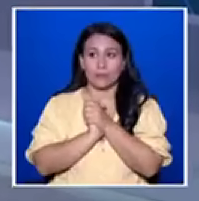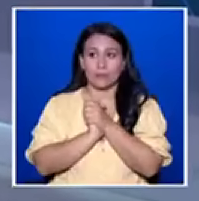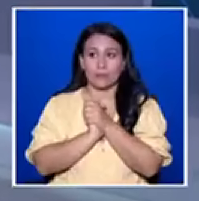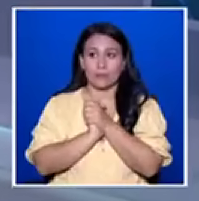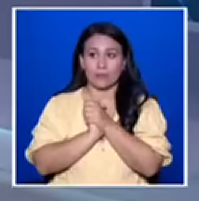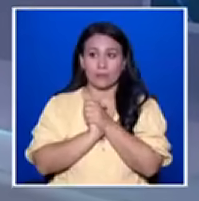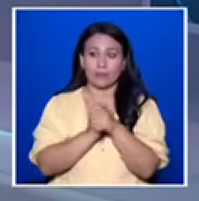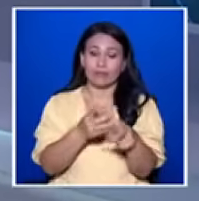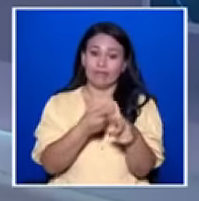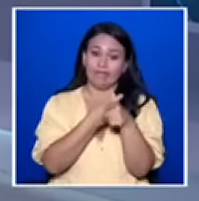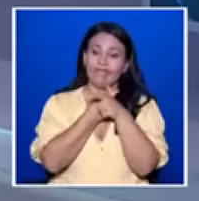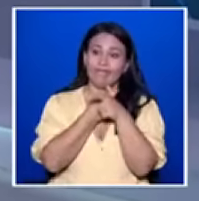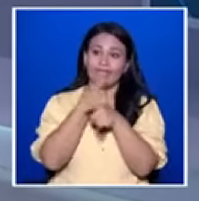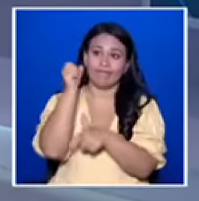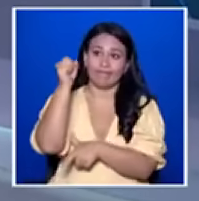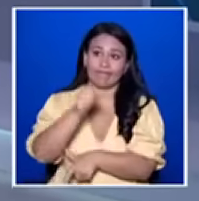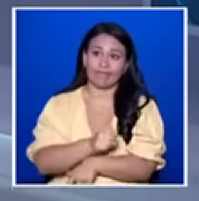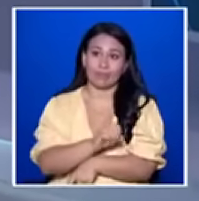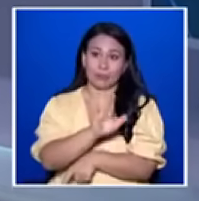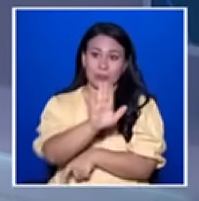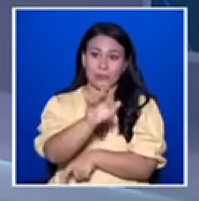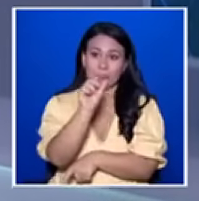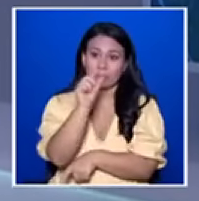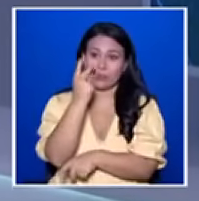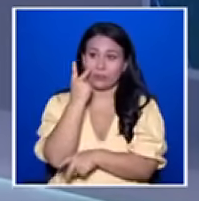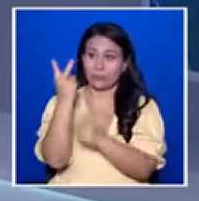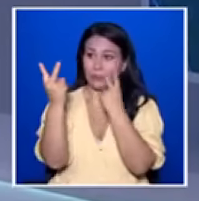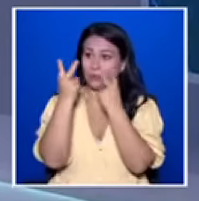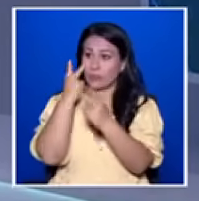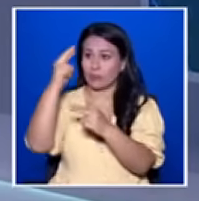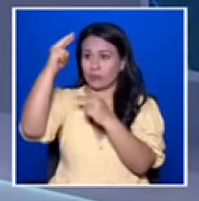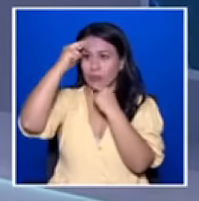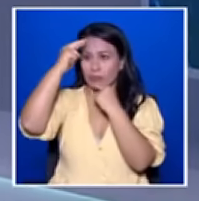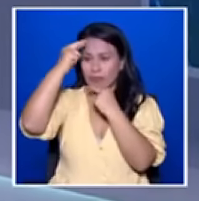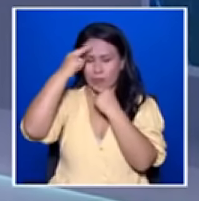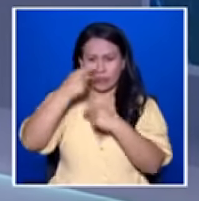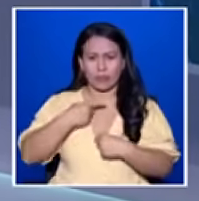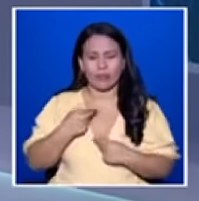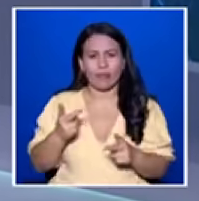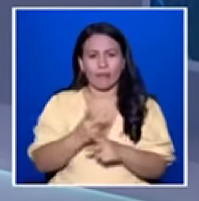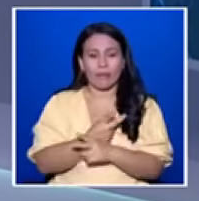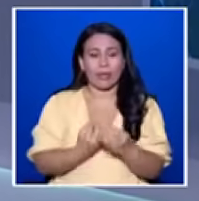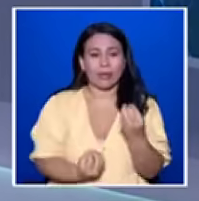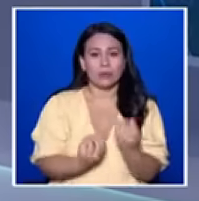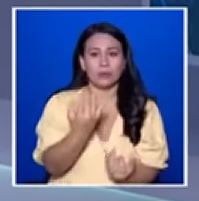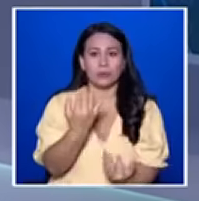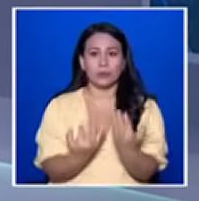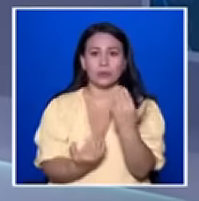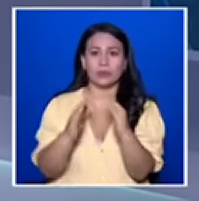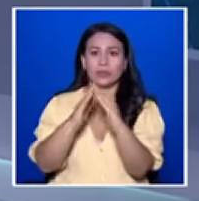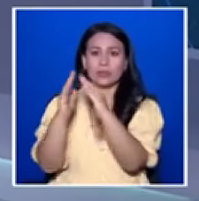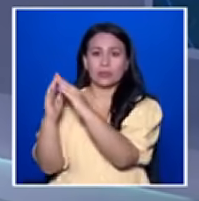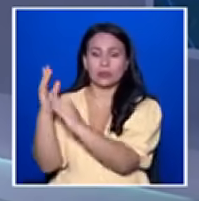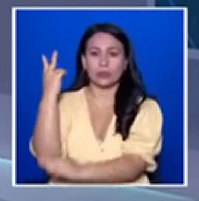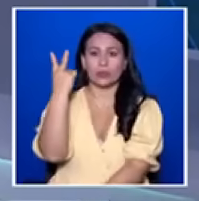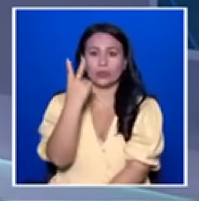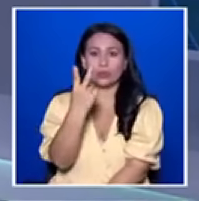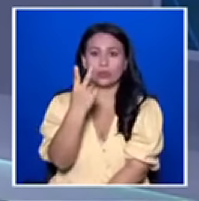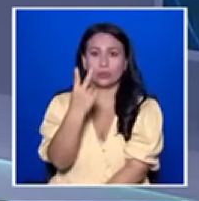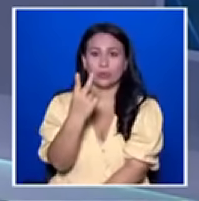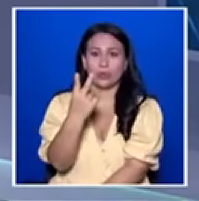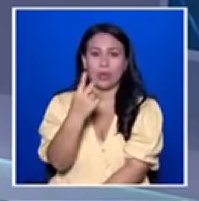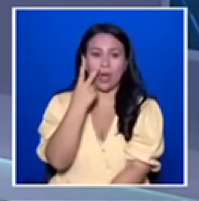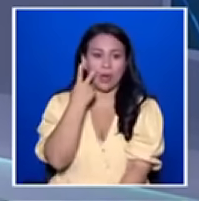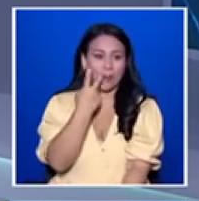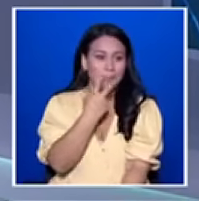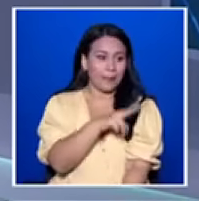Son urgentes, sí. Y miren esta noticia realmente trágica. Un incendio consumió dos viviendas abandonadas en la cooperativa San